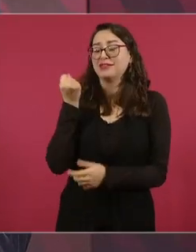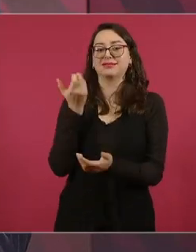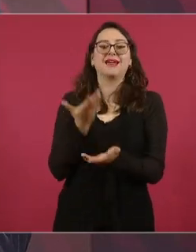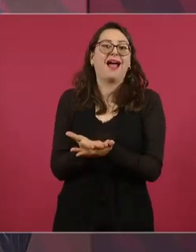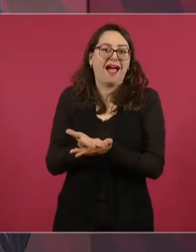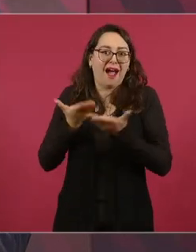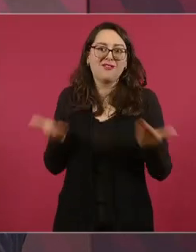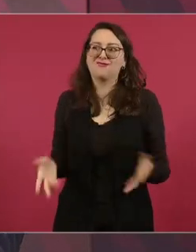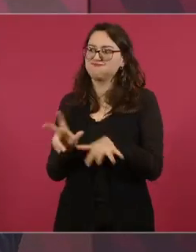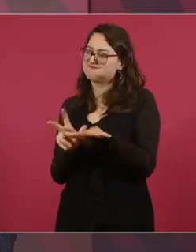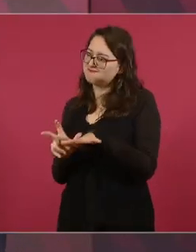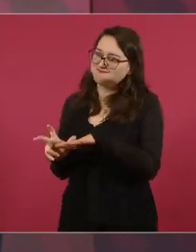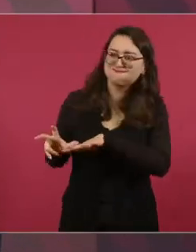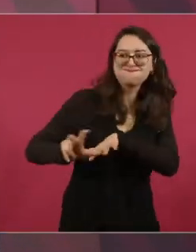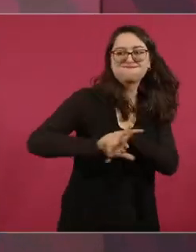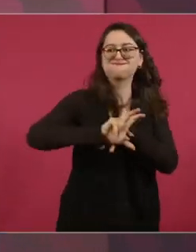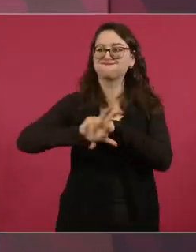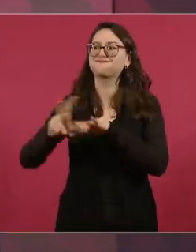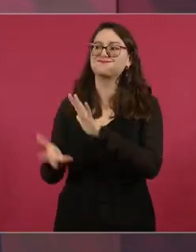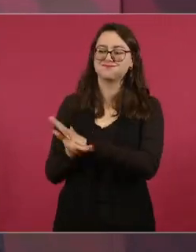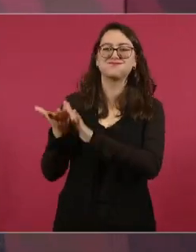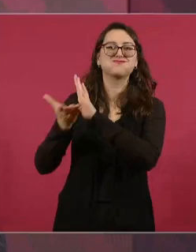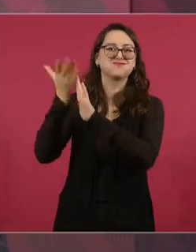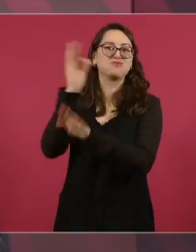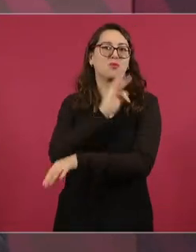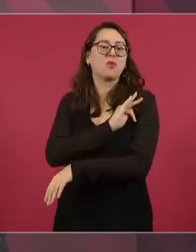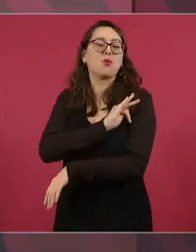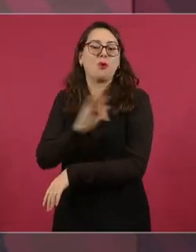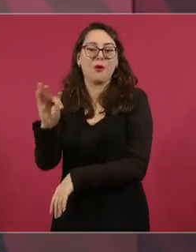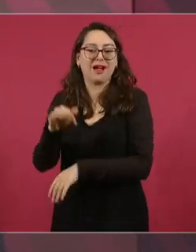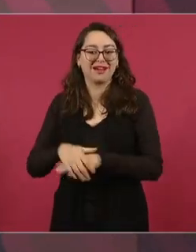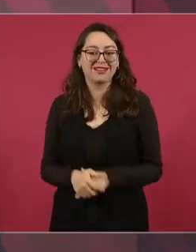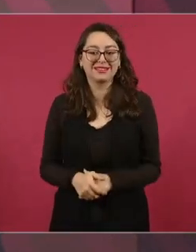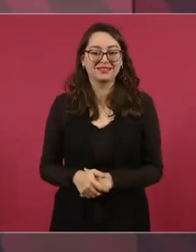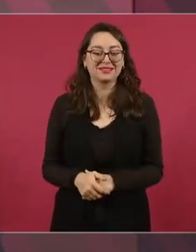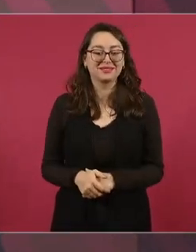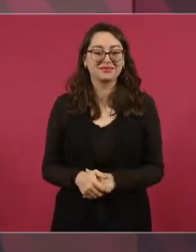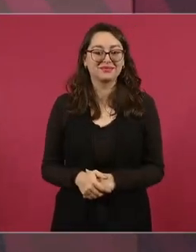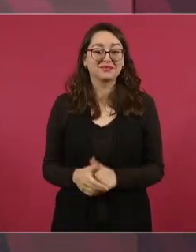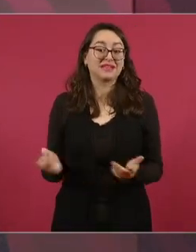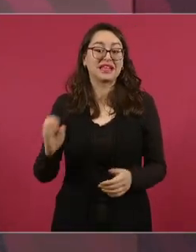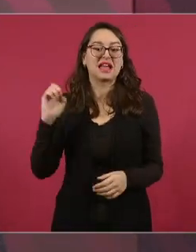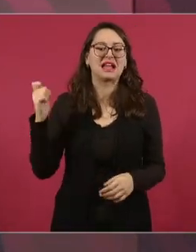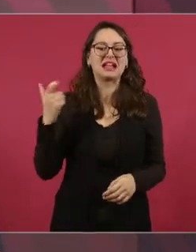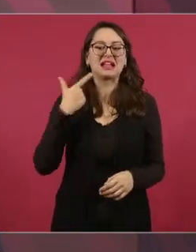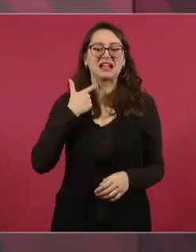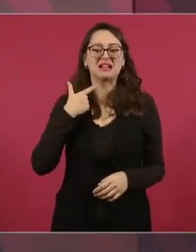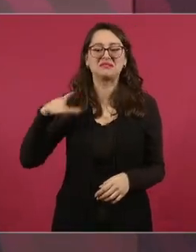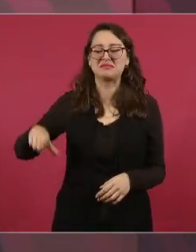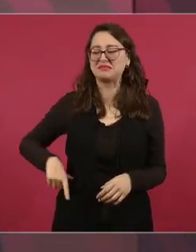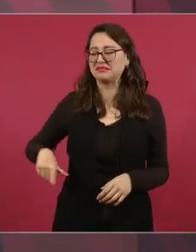porque no les interesaba el sureste ni siquiera para robar,